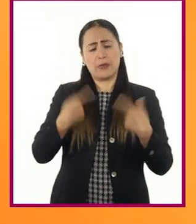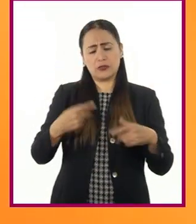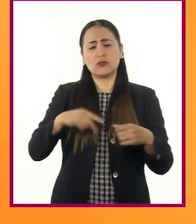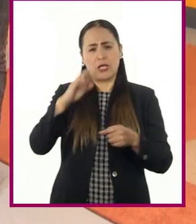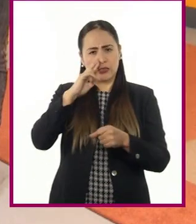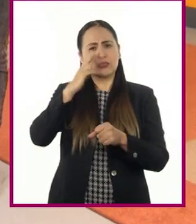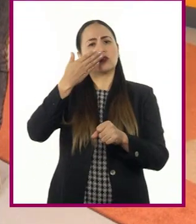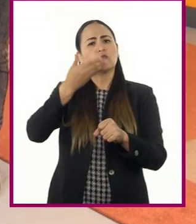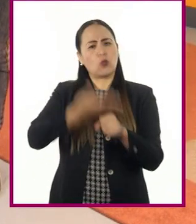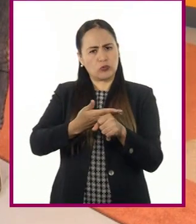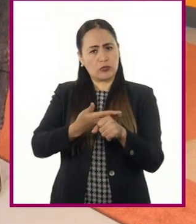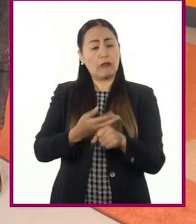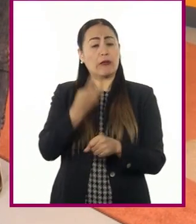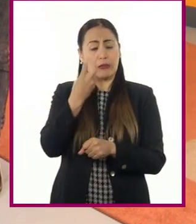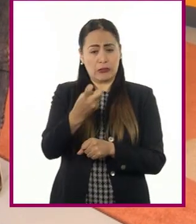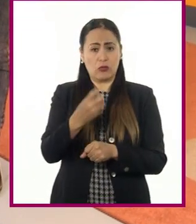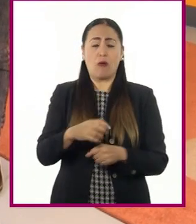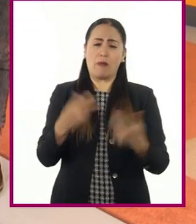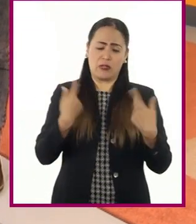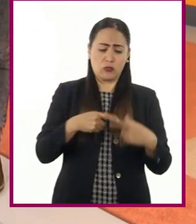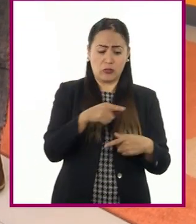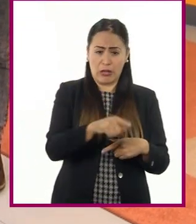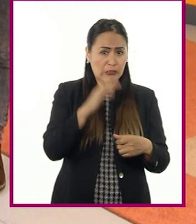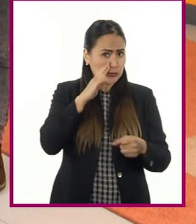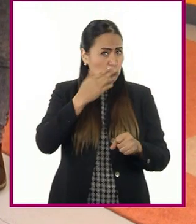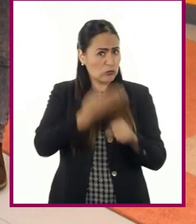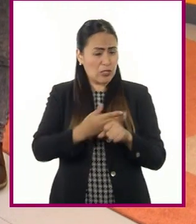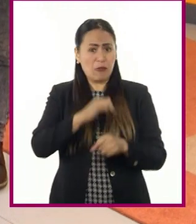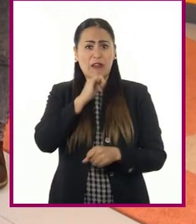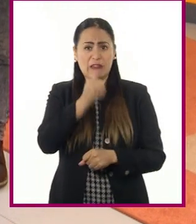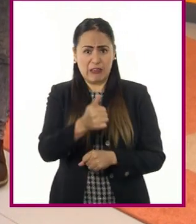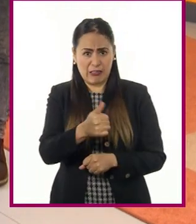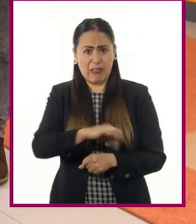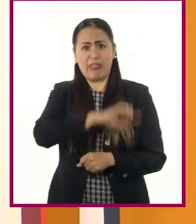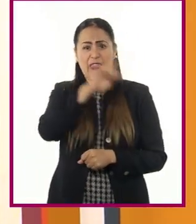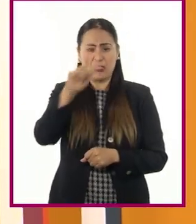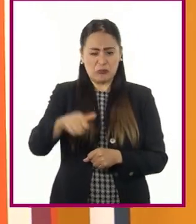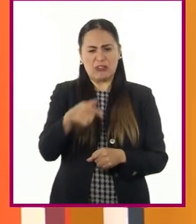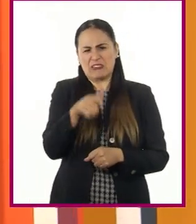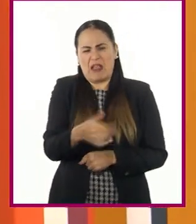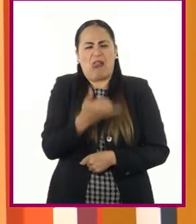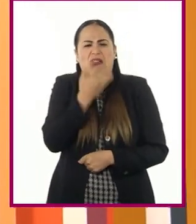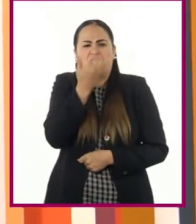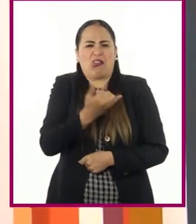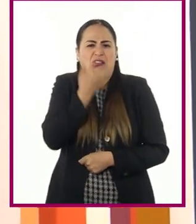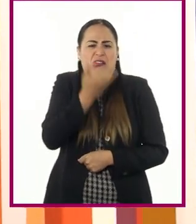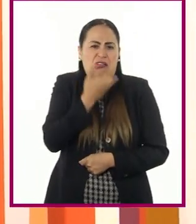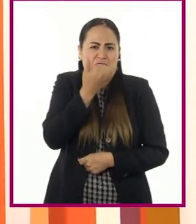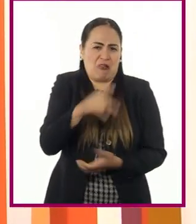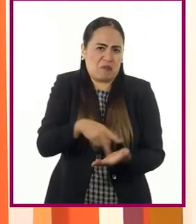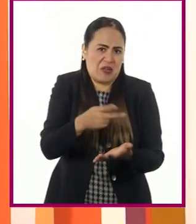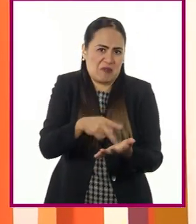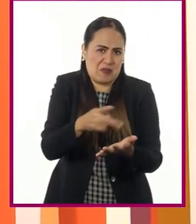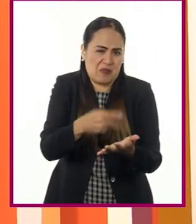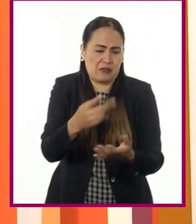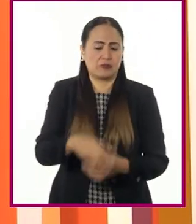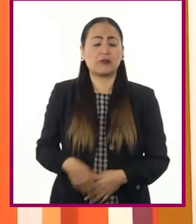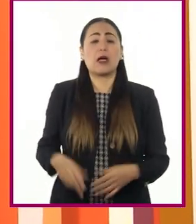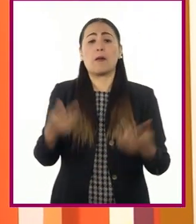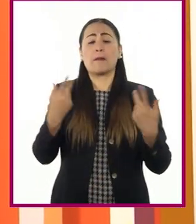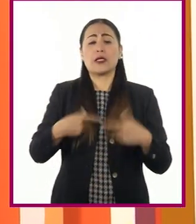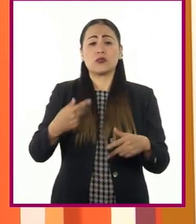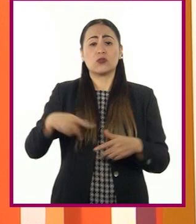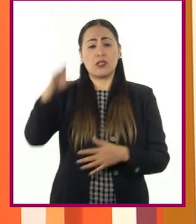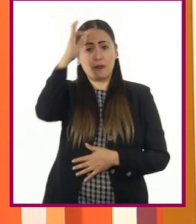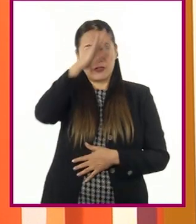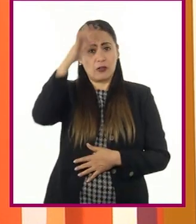libertad que no se ejerce con responsabilidad se condena a quedar presa de los errores. Uno de los filósofos más famosos